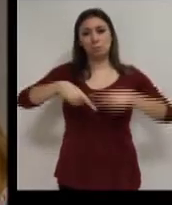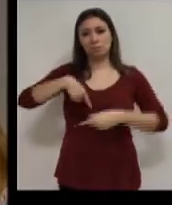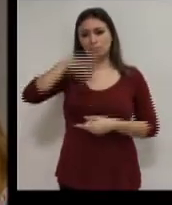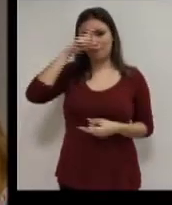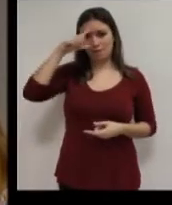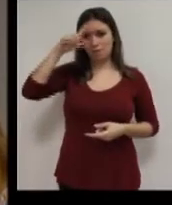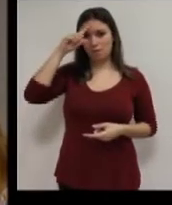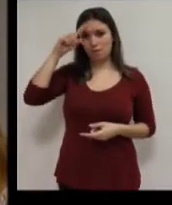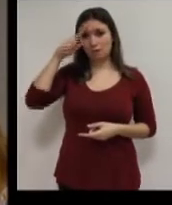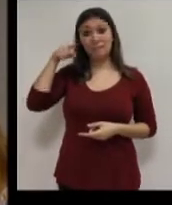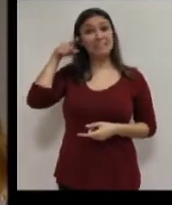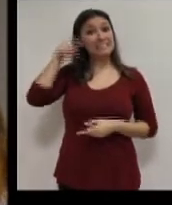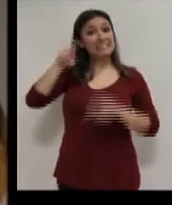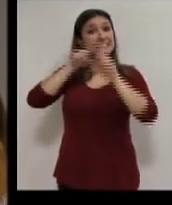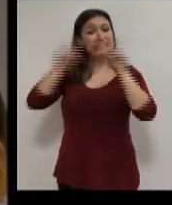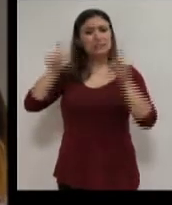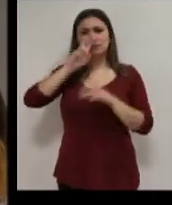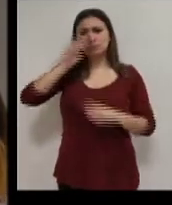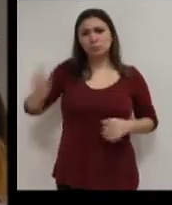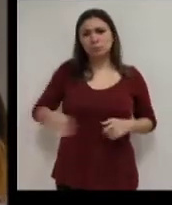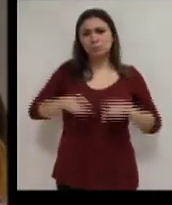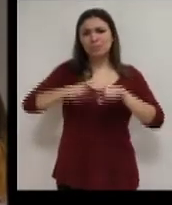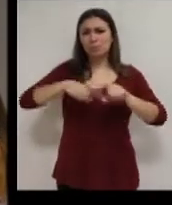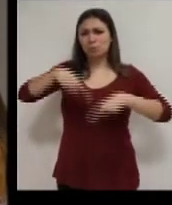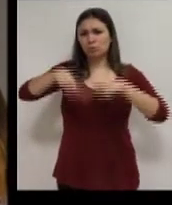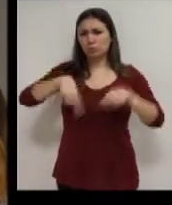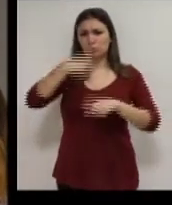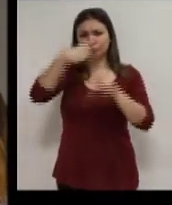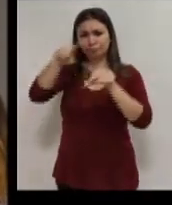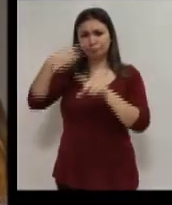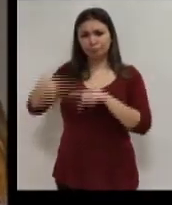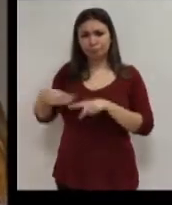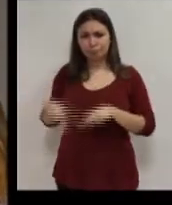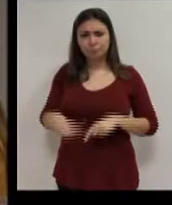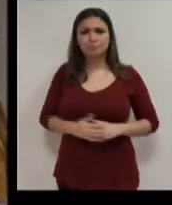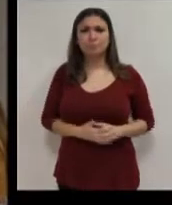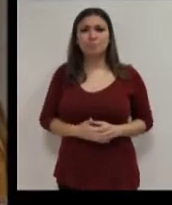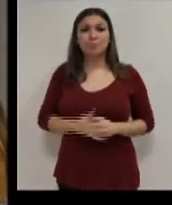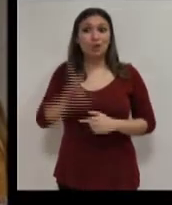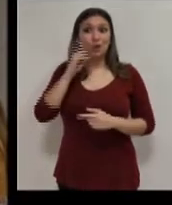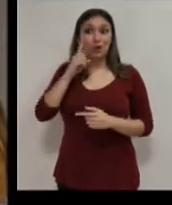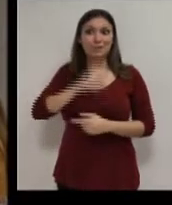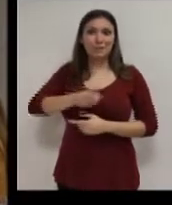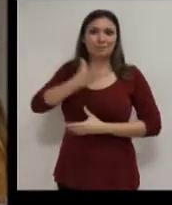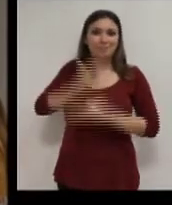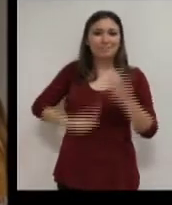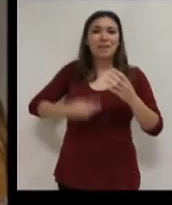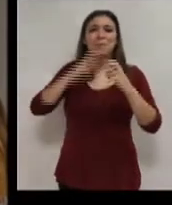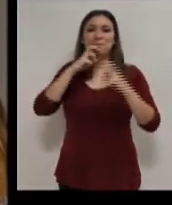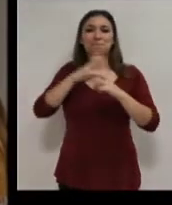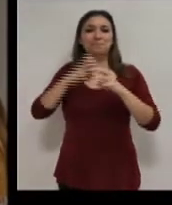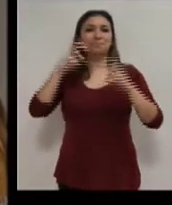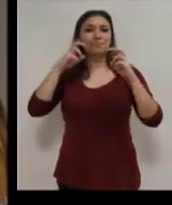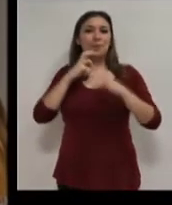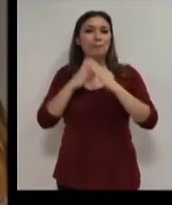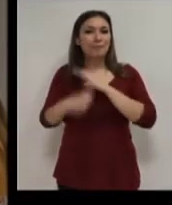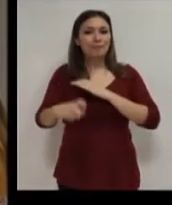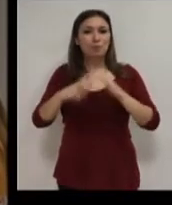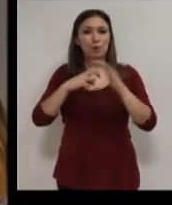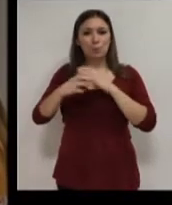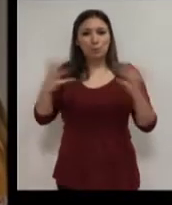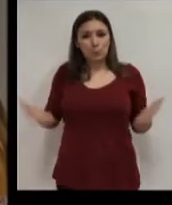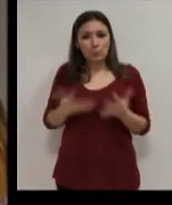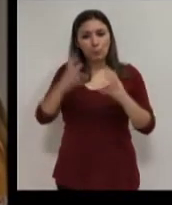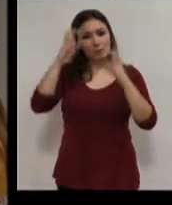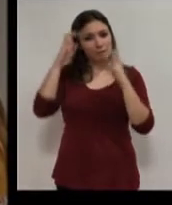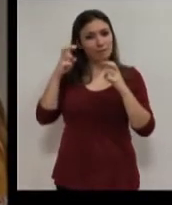de Transportes de Madrid, en el cual confluyen una variedad de transportes, él me corregirá, metro, metro